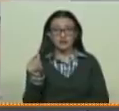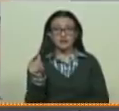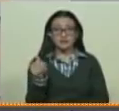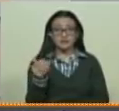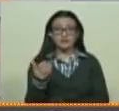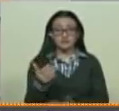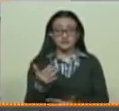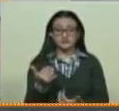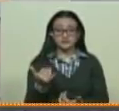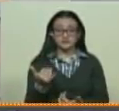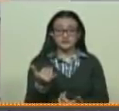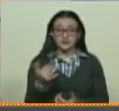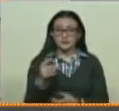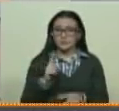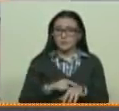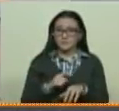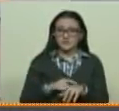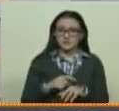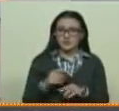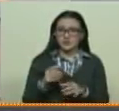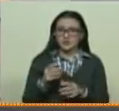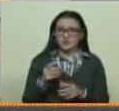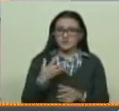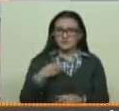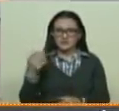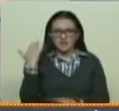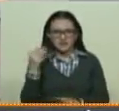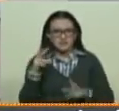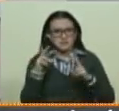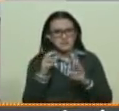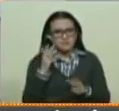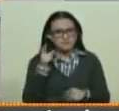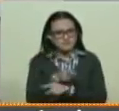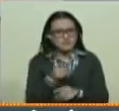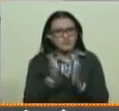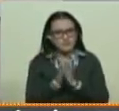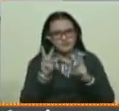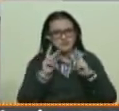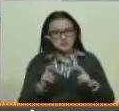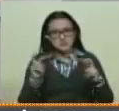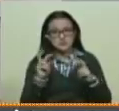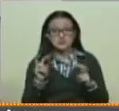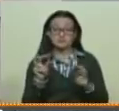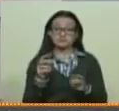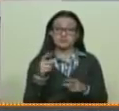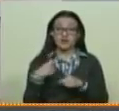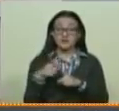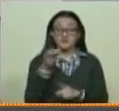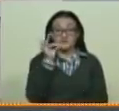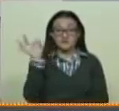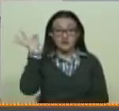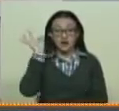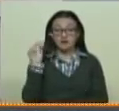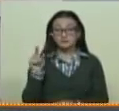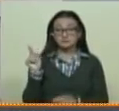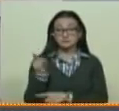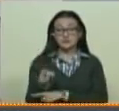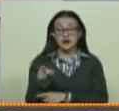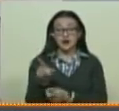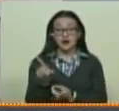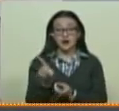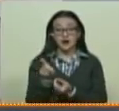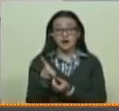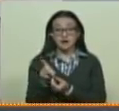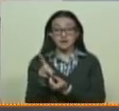que el presidente solicitaba investigación y Luisa Marbella mandaba al esposo a cobrarle,